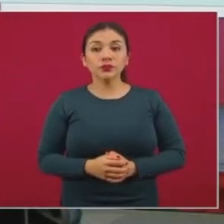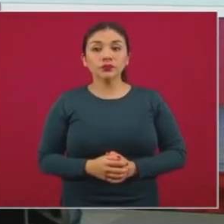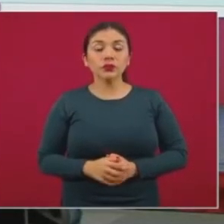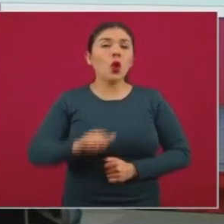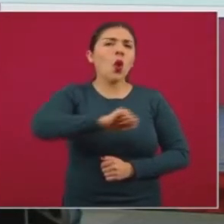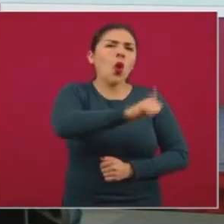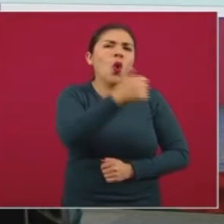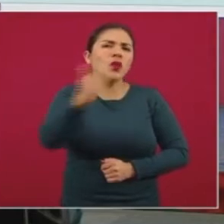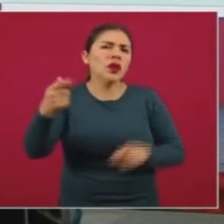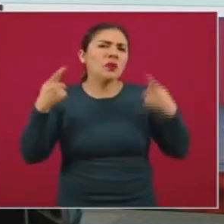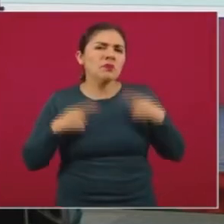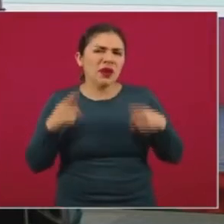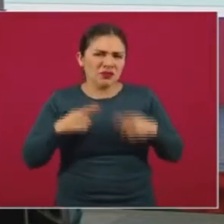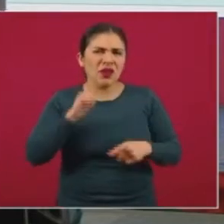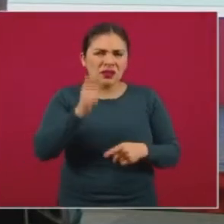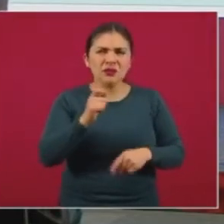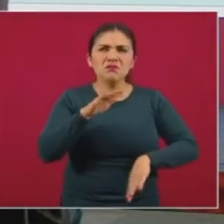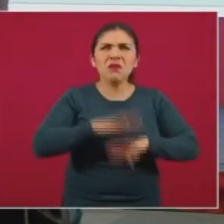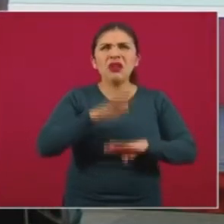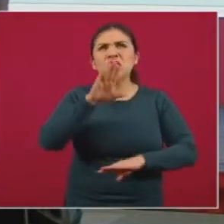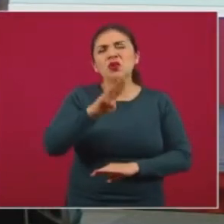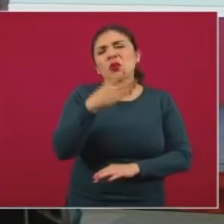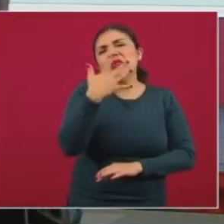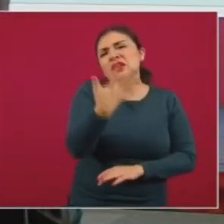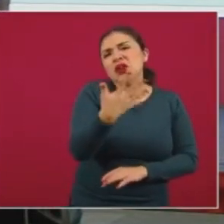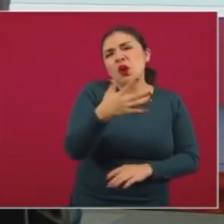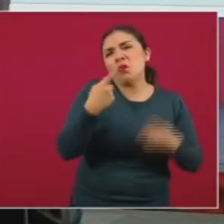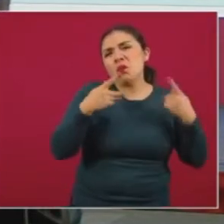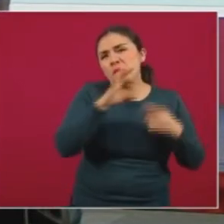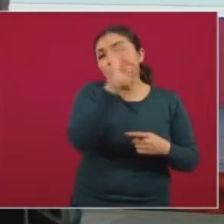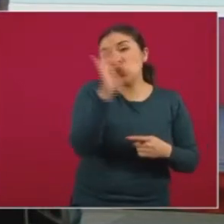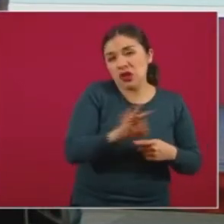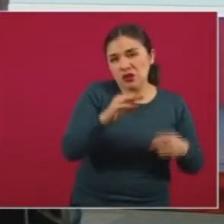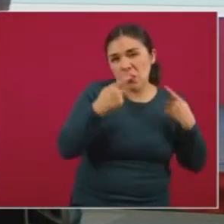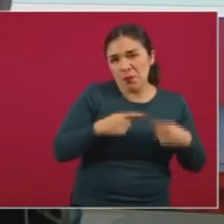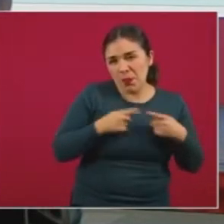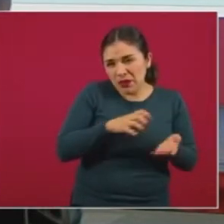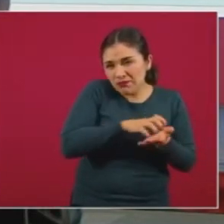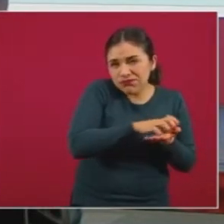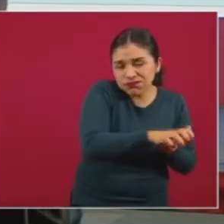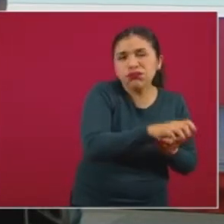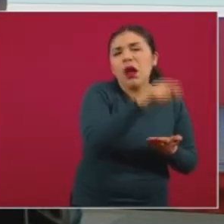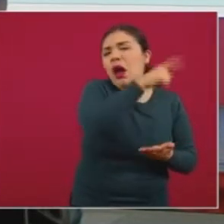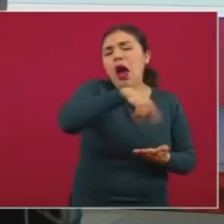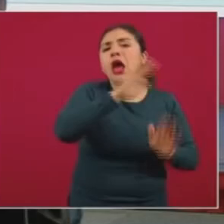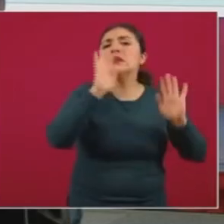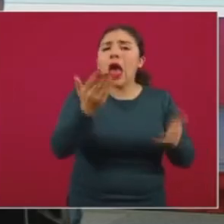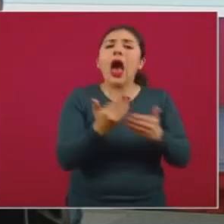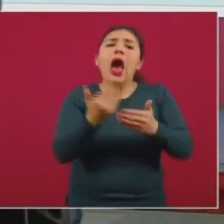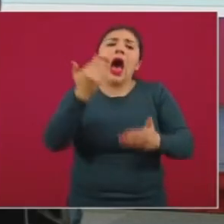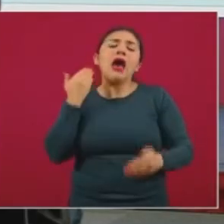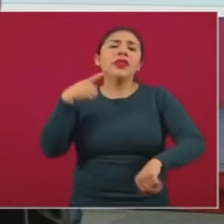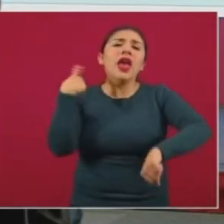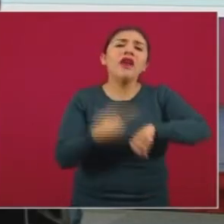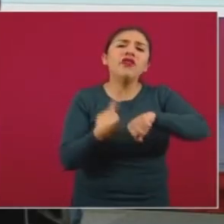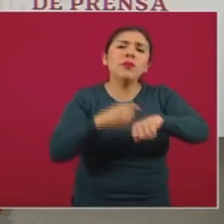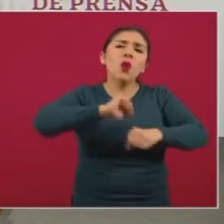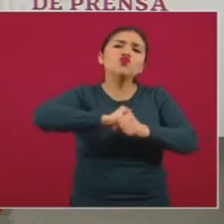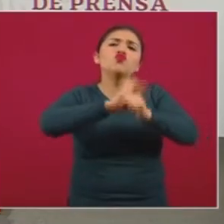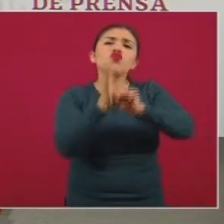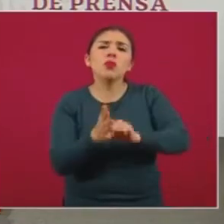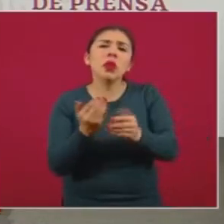resto de las personas, es decir, este otro 95%, pues bueno, padecieron COVID en algún